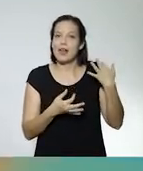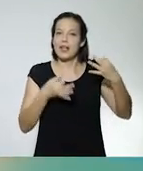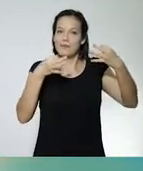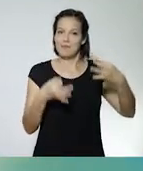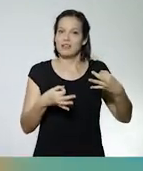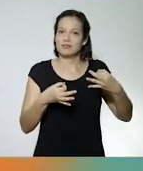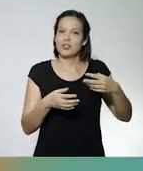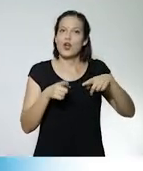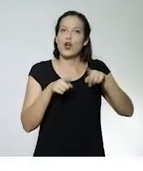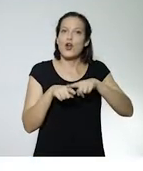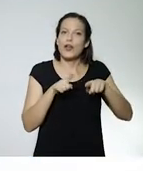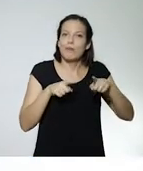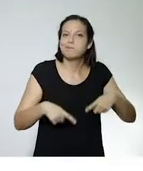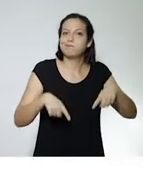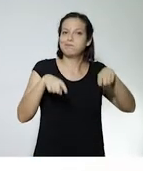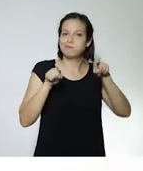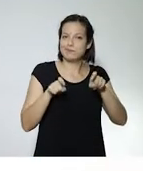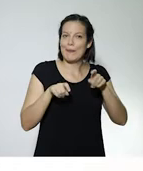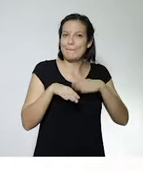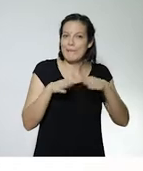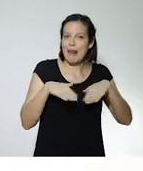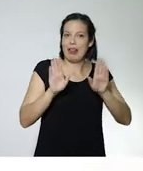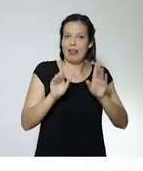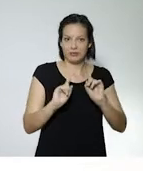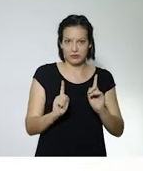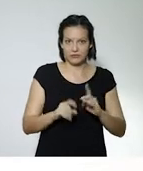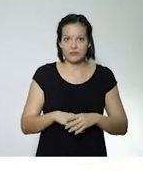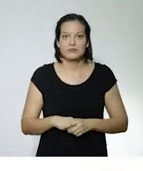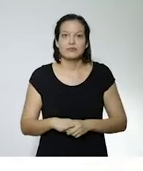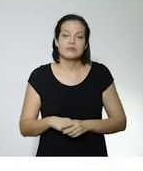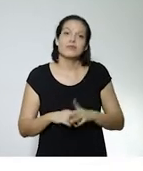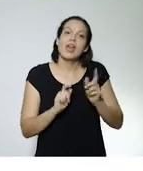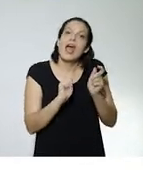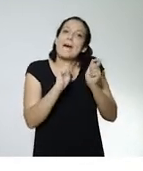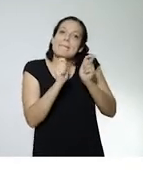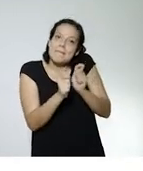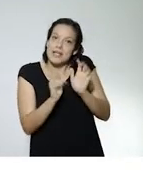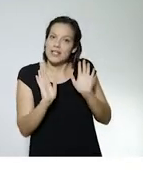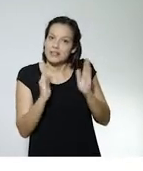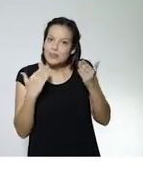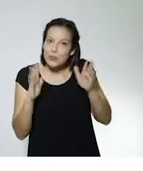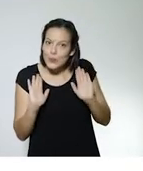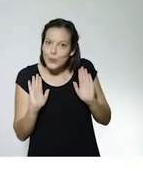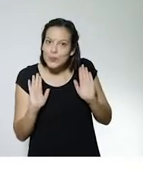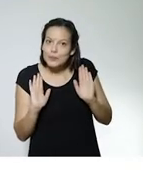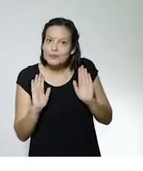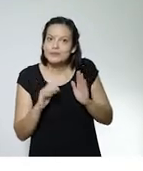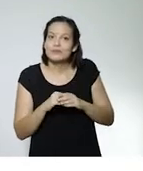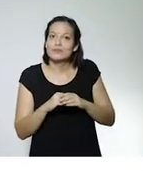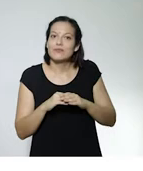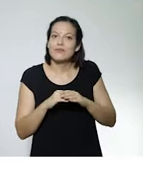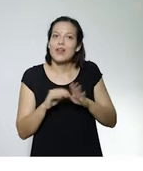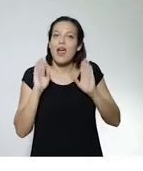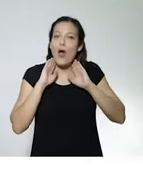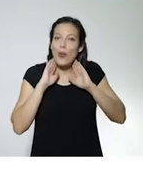las rodillas no sobrepasen la punta de los pies. Una variante puede ser con abdominales